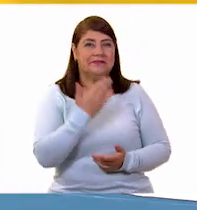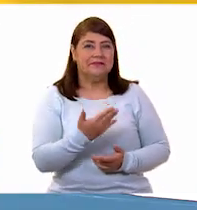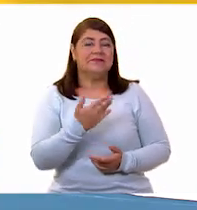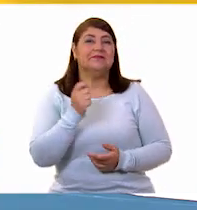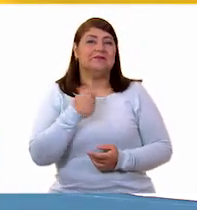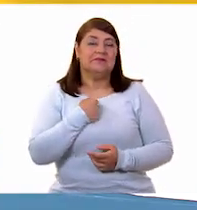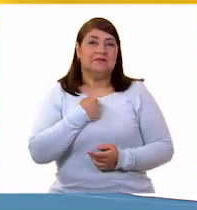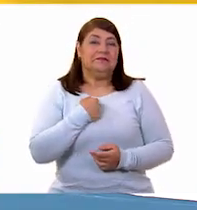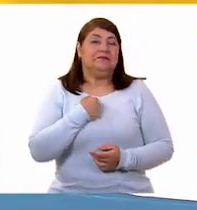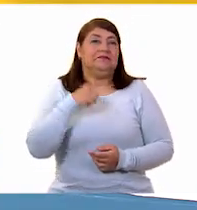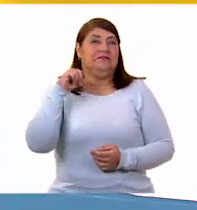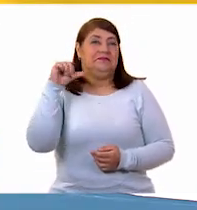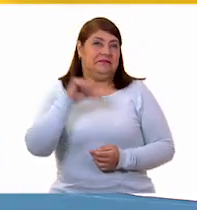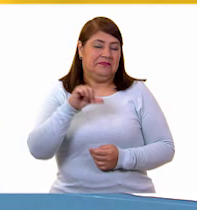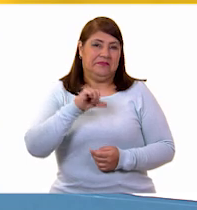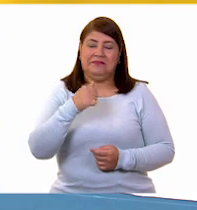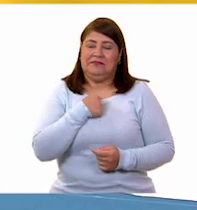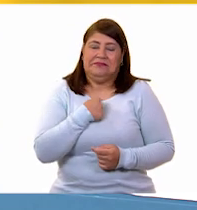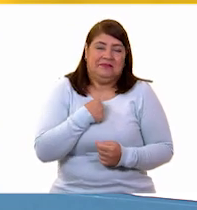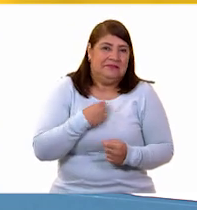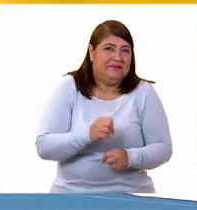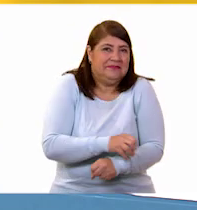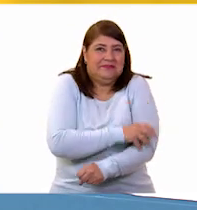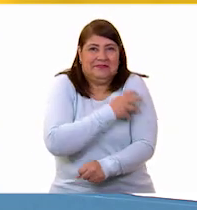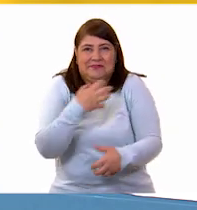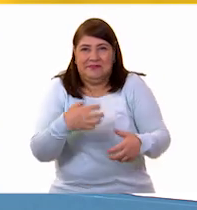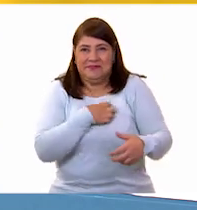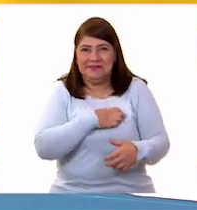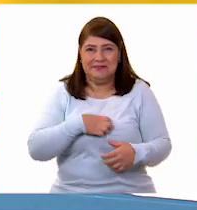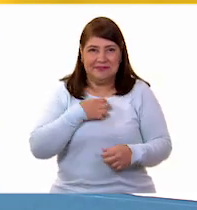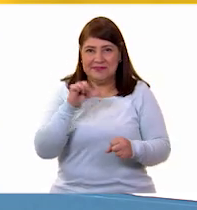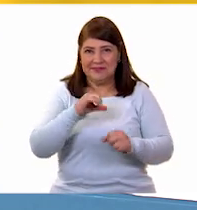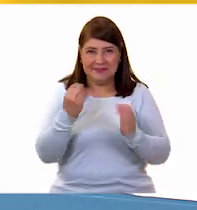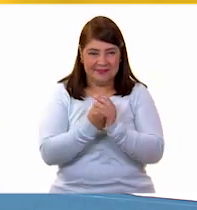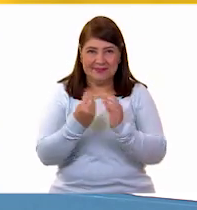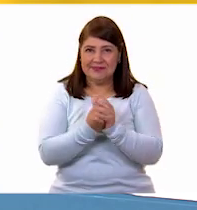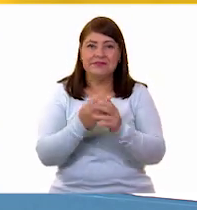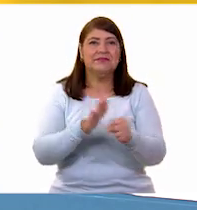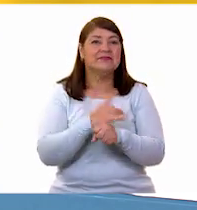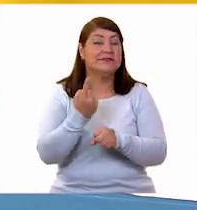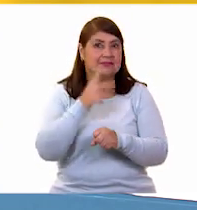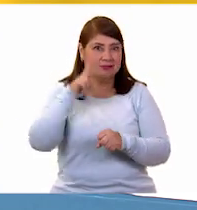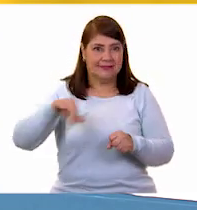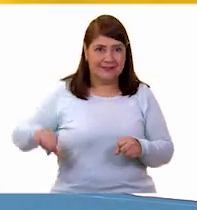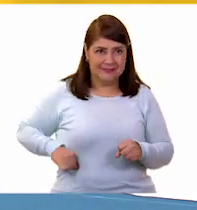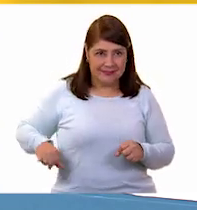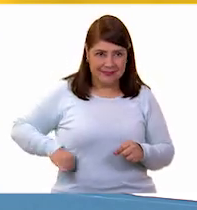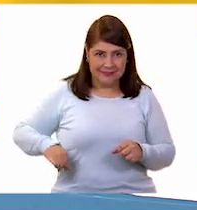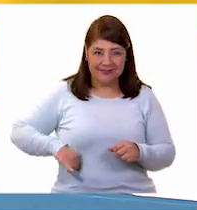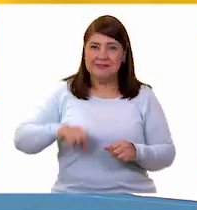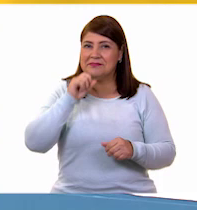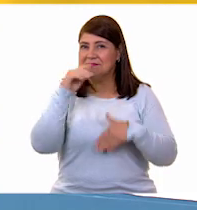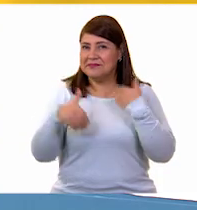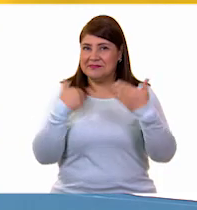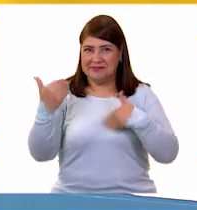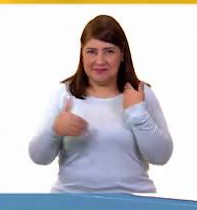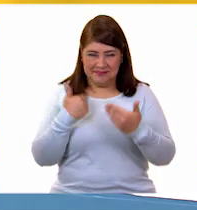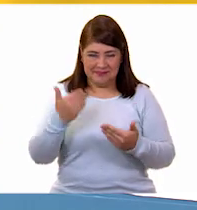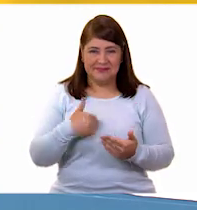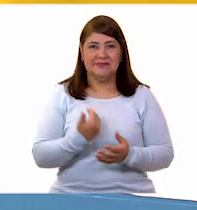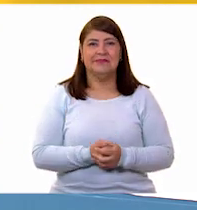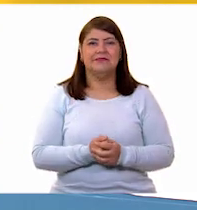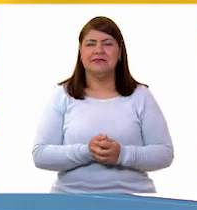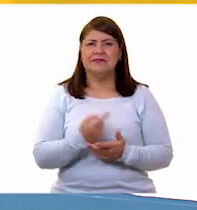yo estoy muy así emocionada por la clase de hoy y porque va a estar interesantísima y divertida. ¿Y